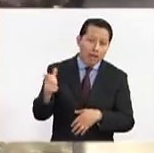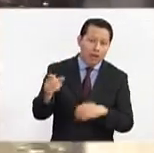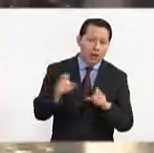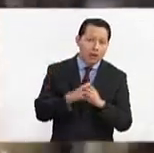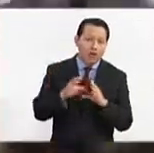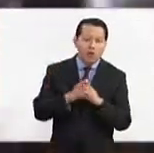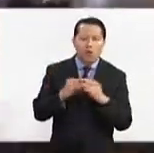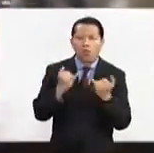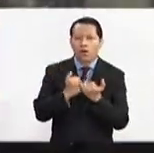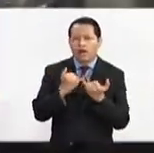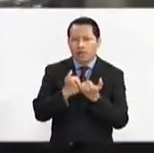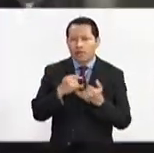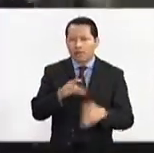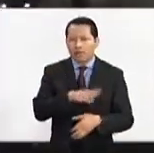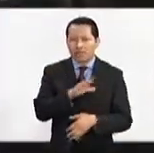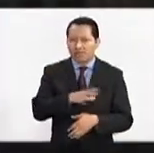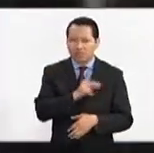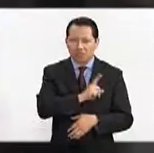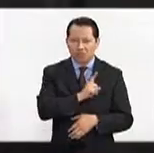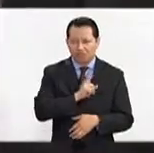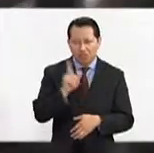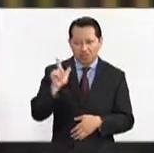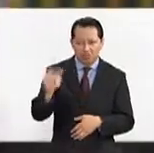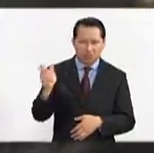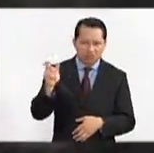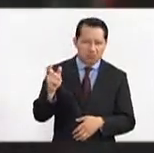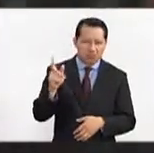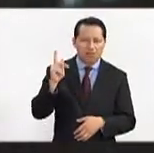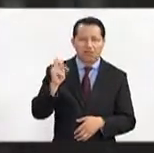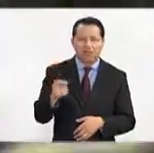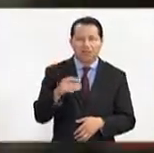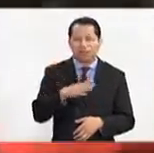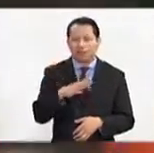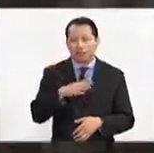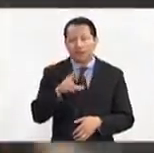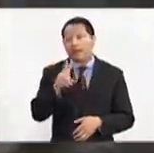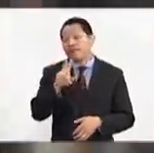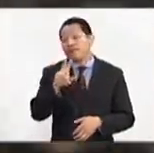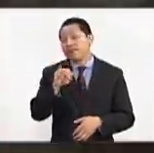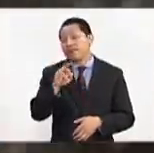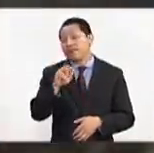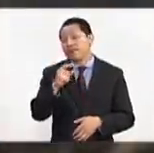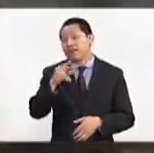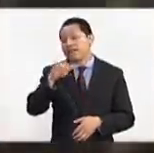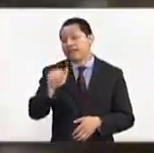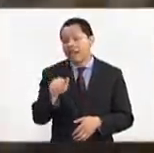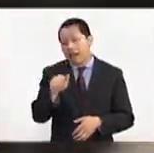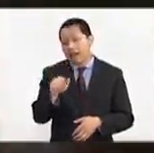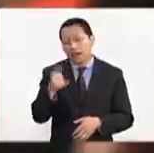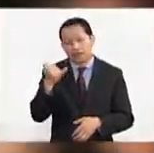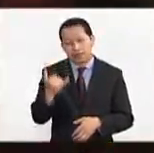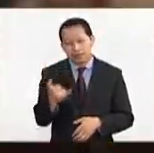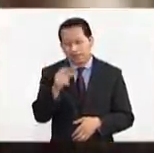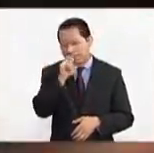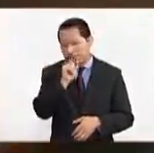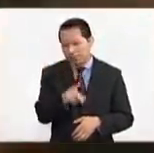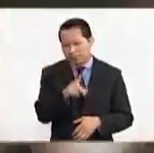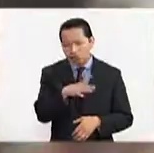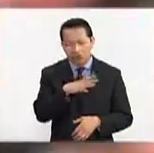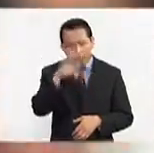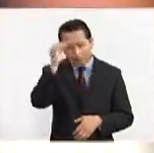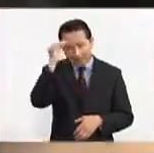de un tirador blanco solitario ahí en el estado de Virginia. Eso y aunado, por ejemplo, a la